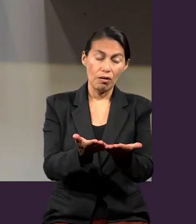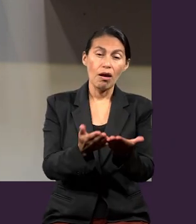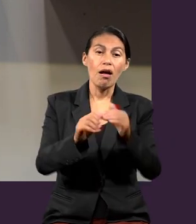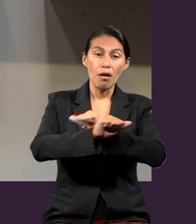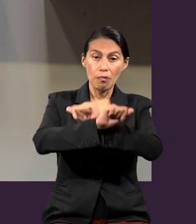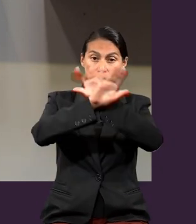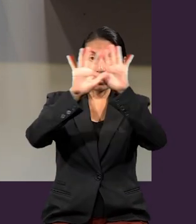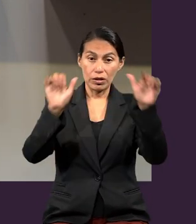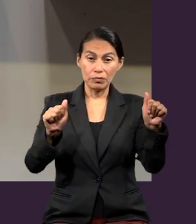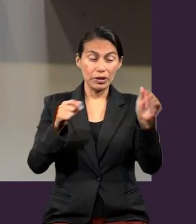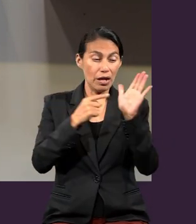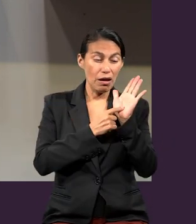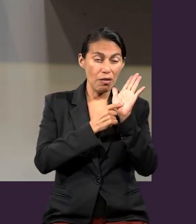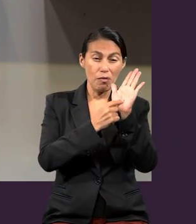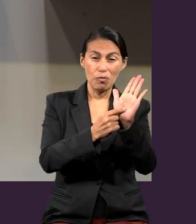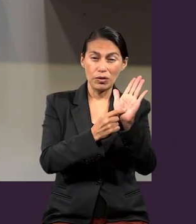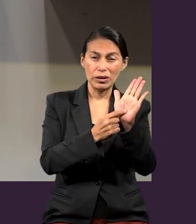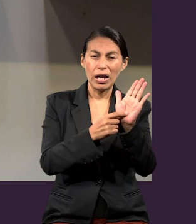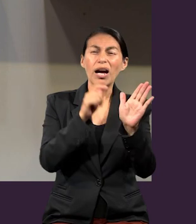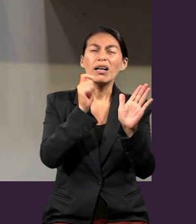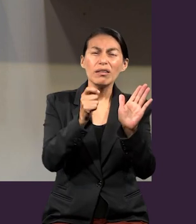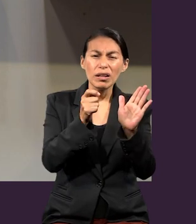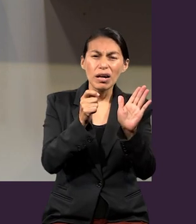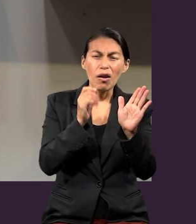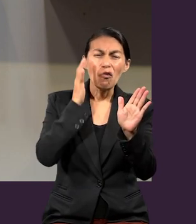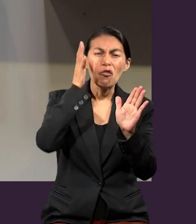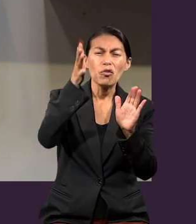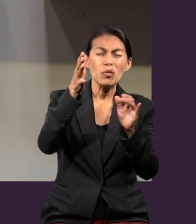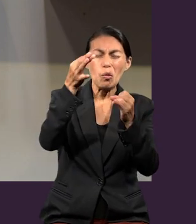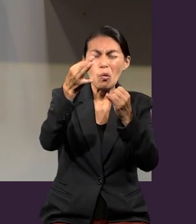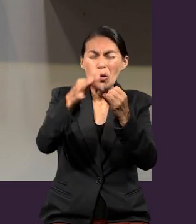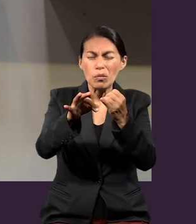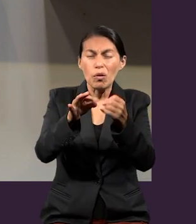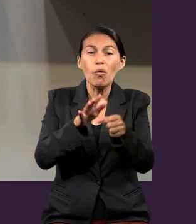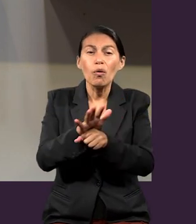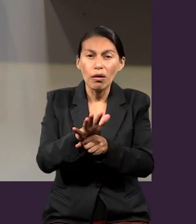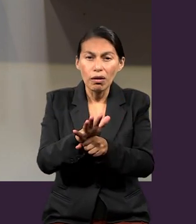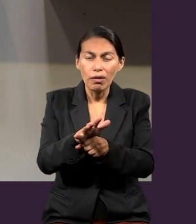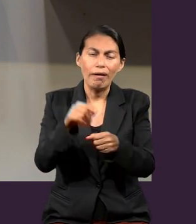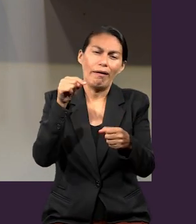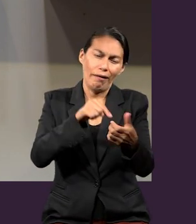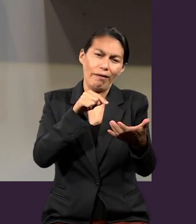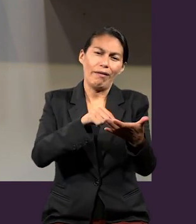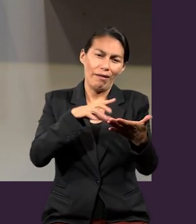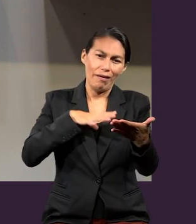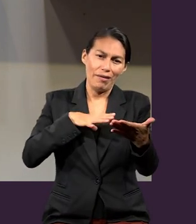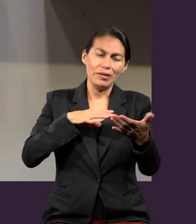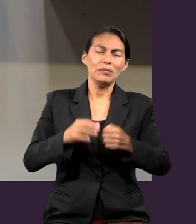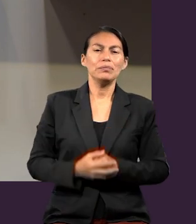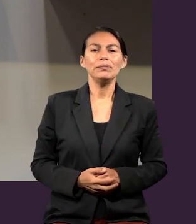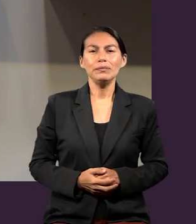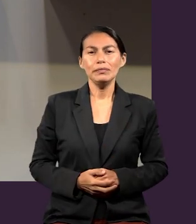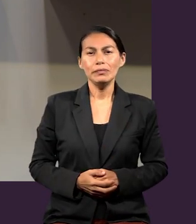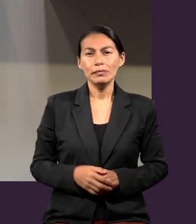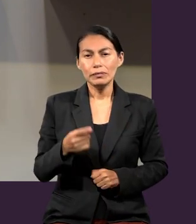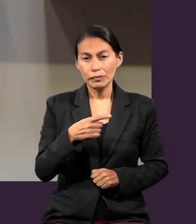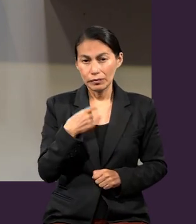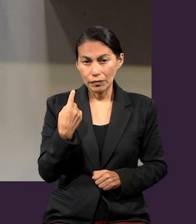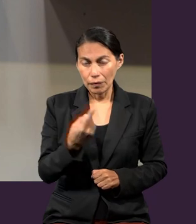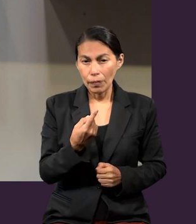presenta, nos revela lo que se avecina en el fin de este mundo. Y es muy bueno, es muy